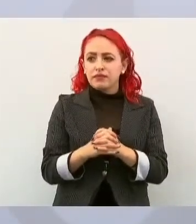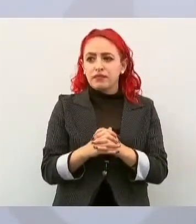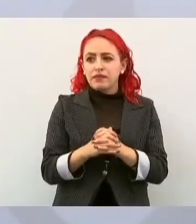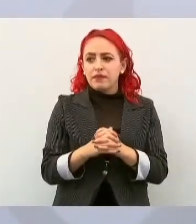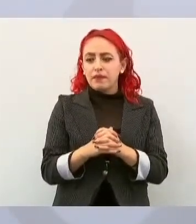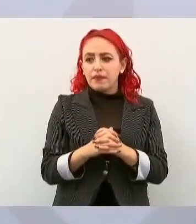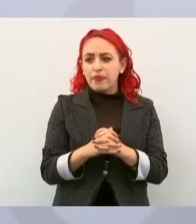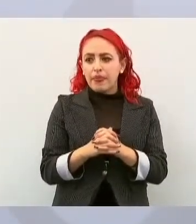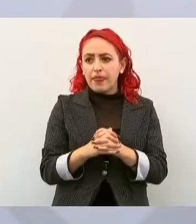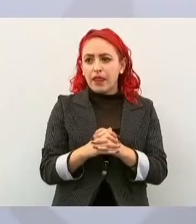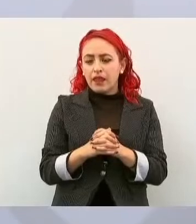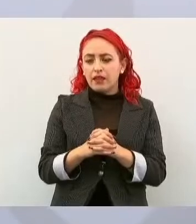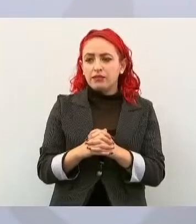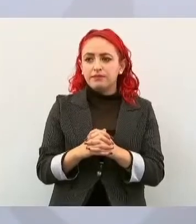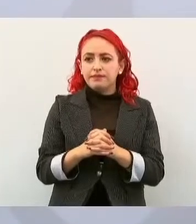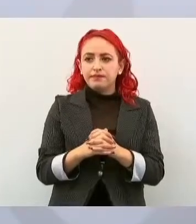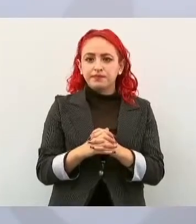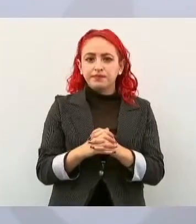vamos a